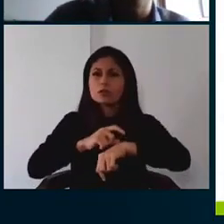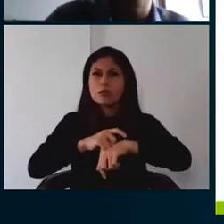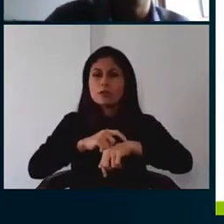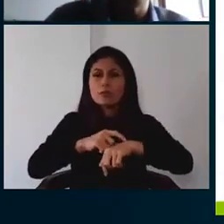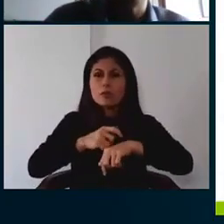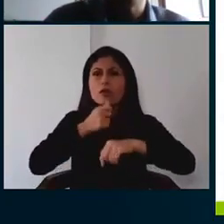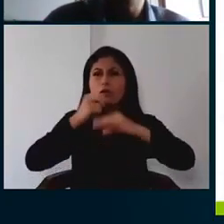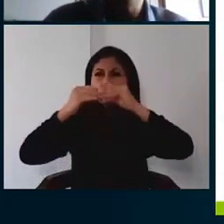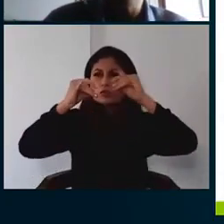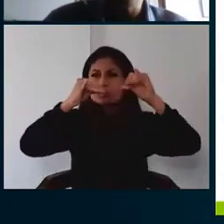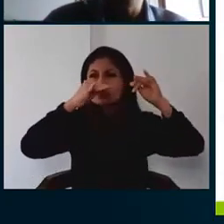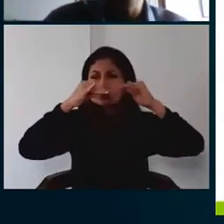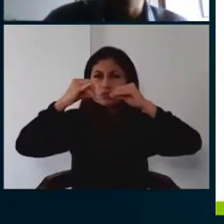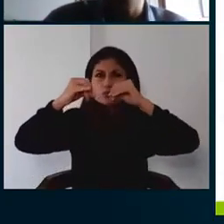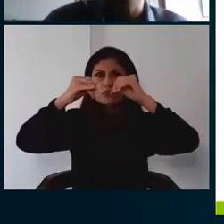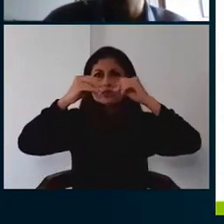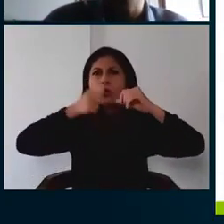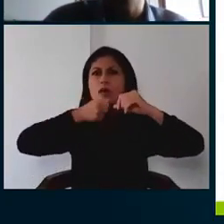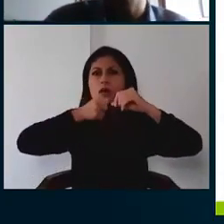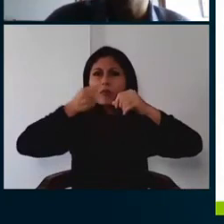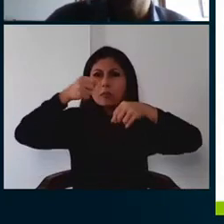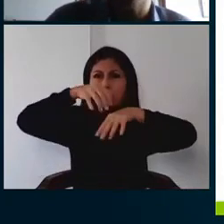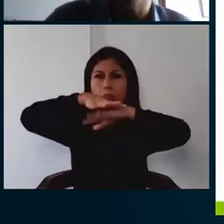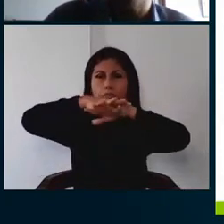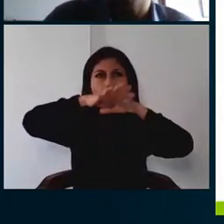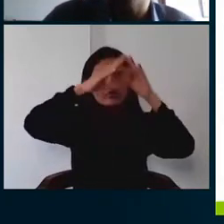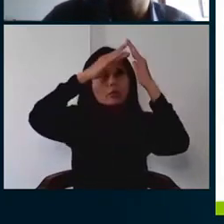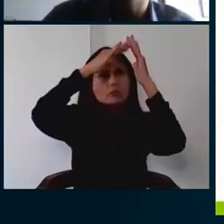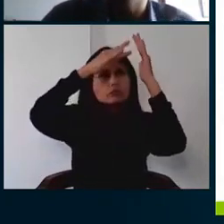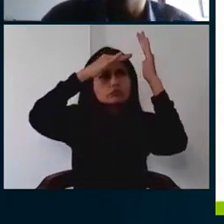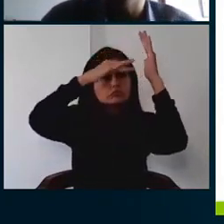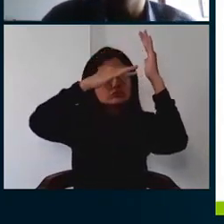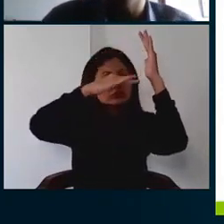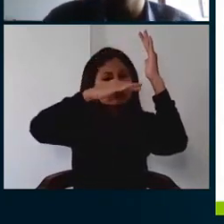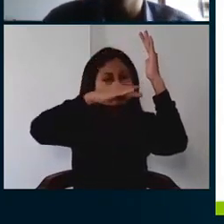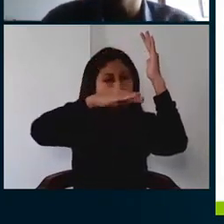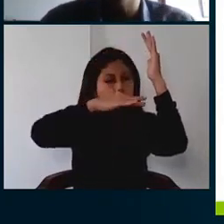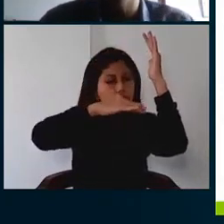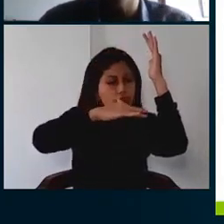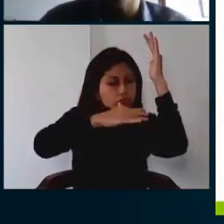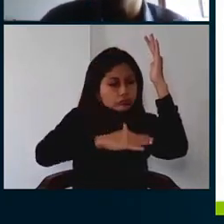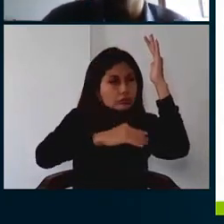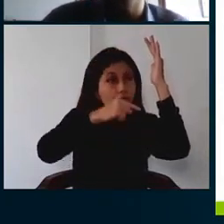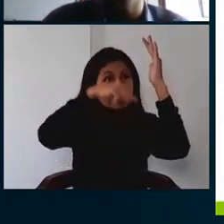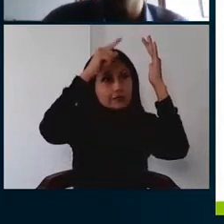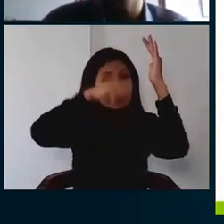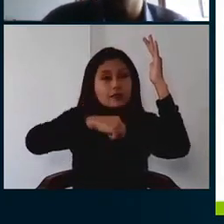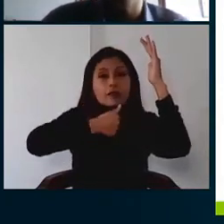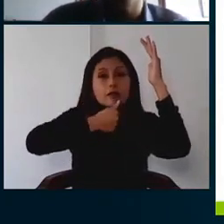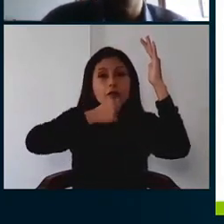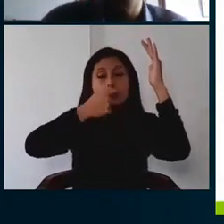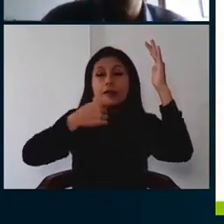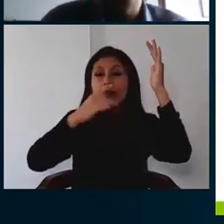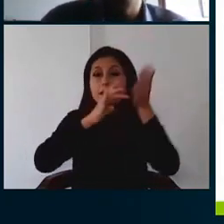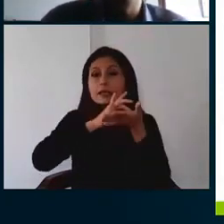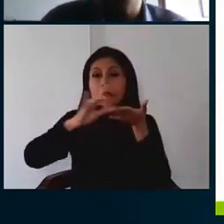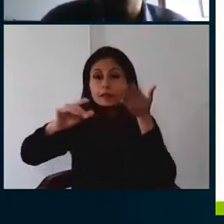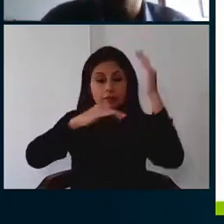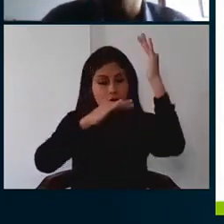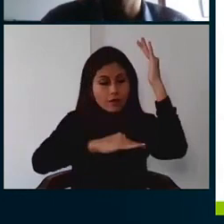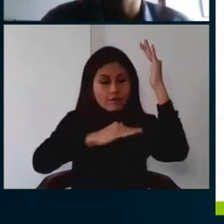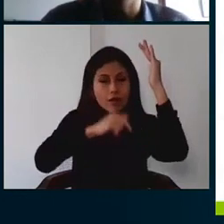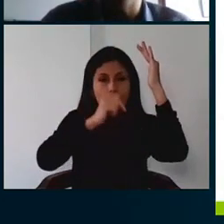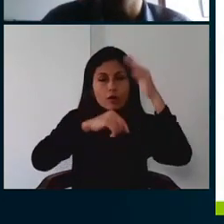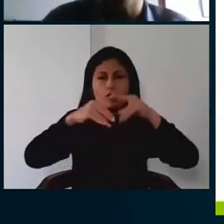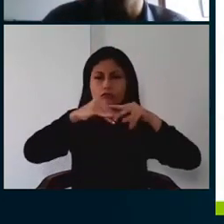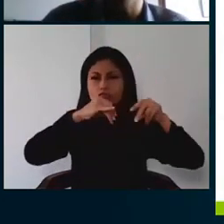ocurriría si hay un cambio, por ejemplo, en las lamelas. Todo ese tipo de respuestas se pueden responder a partir de esos modelos numéricos.